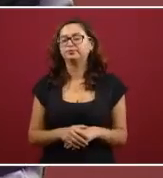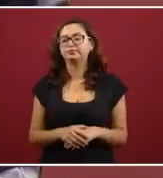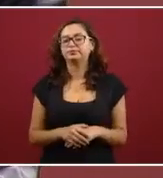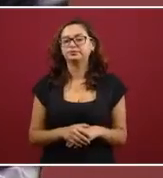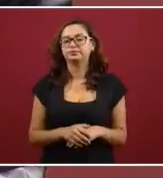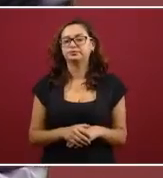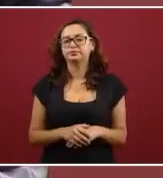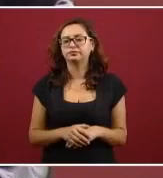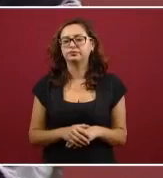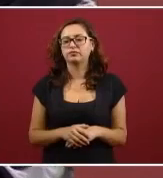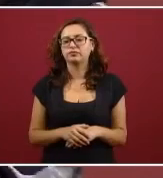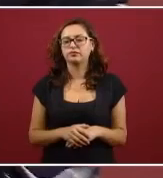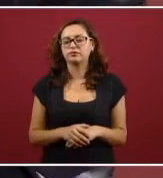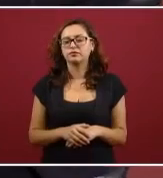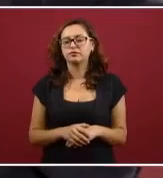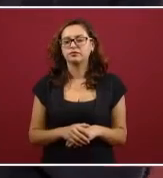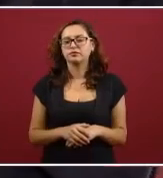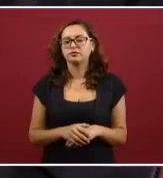pues dijeron,